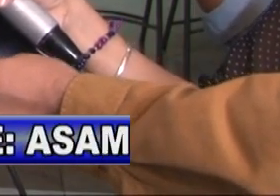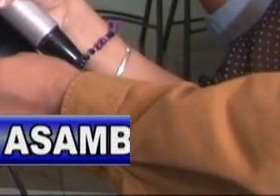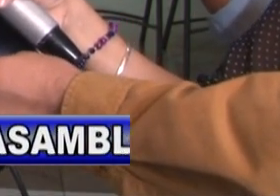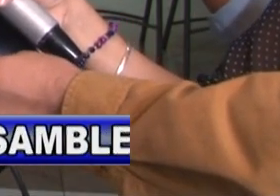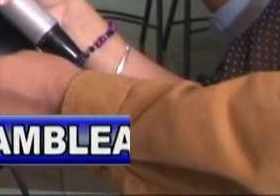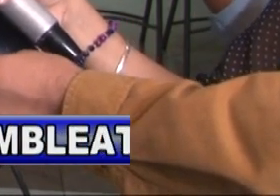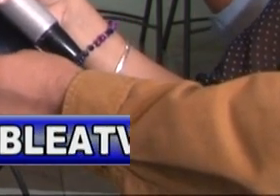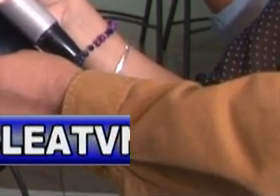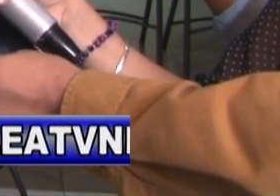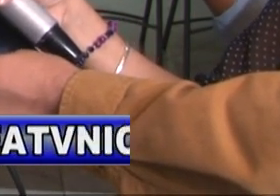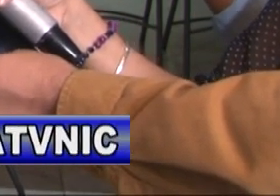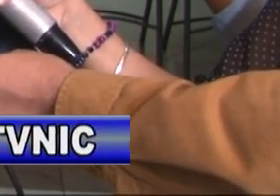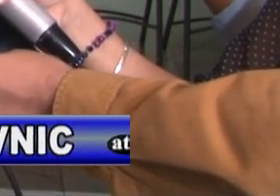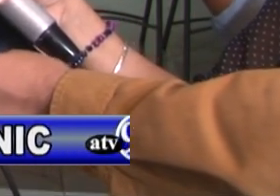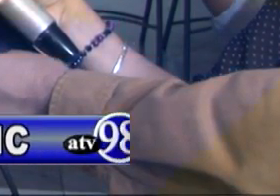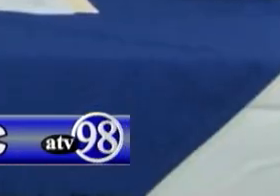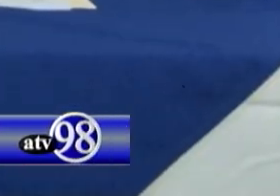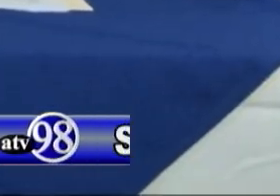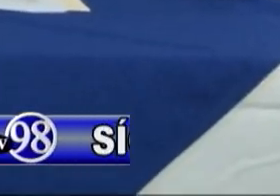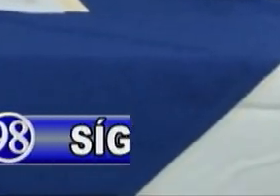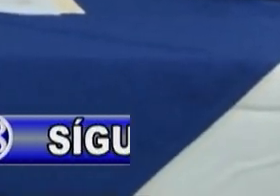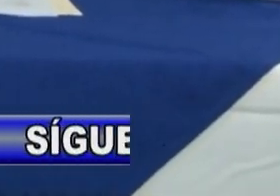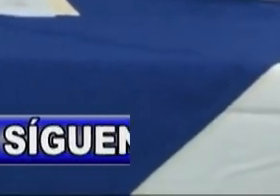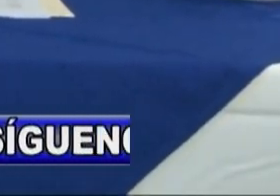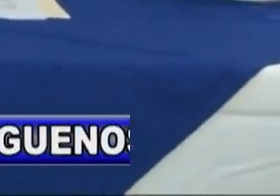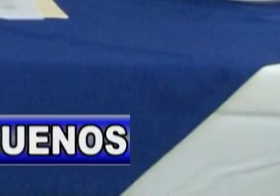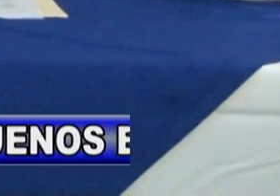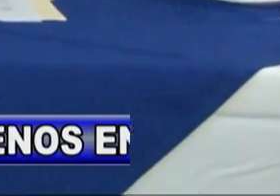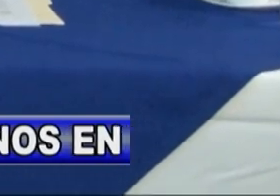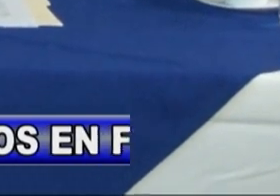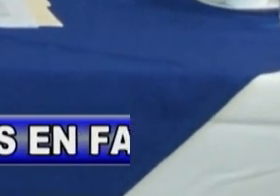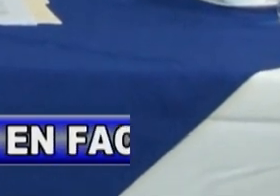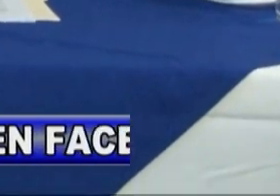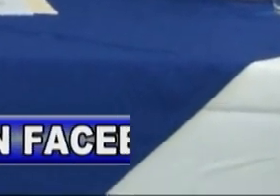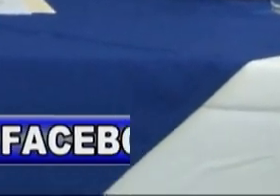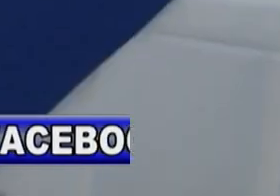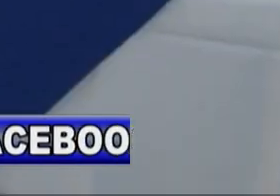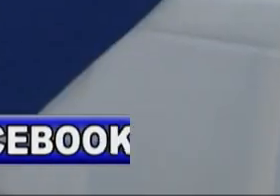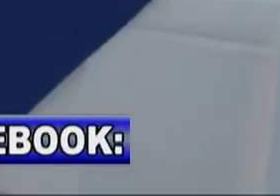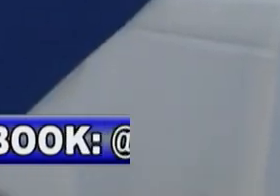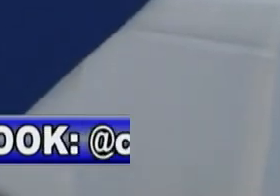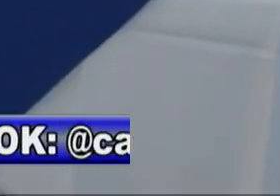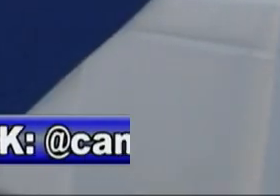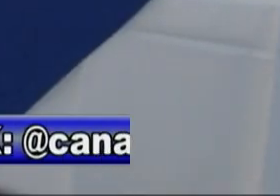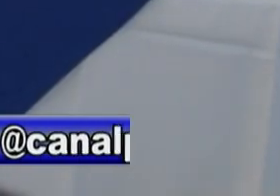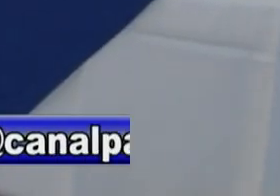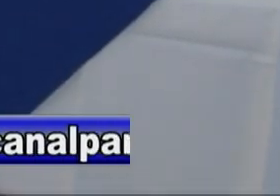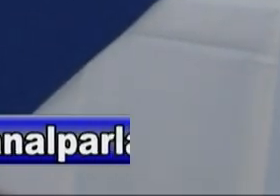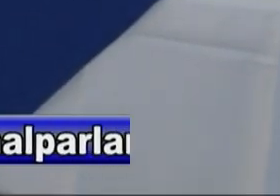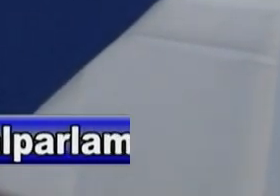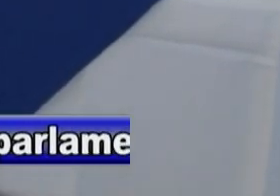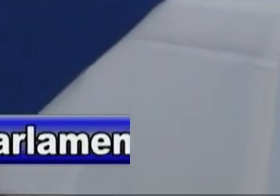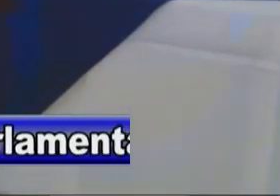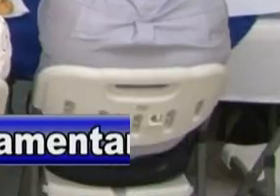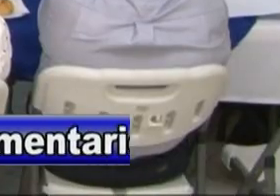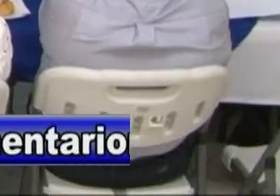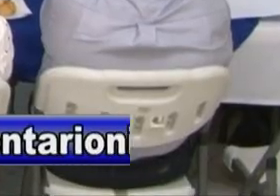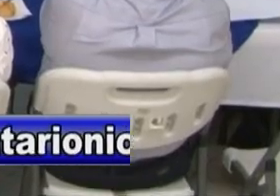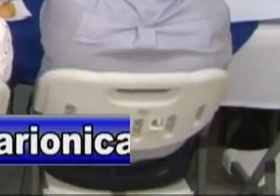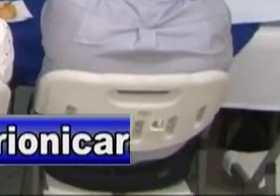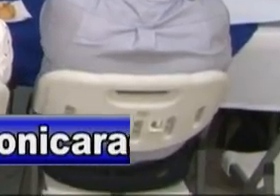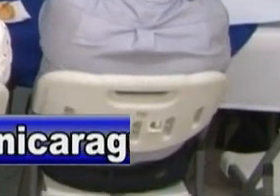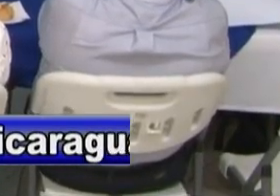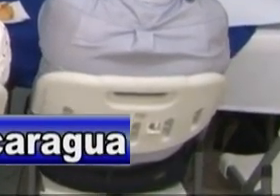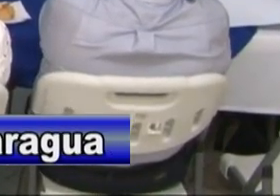más significativa sobre este tema. De aprobarse la adhesión a este tratado internacional, Nicaragua se convertiría en el séptimo